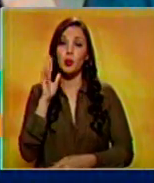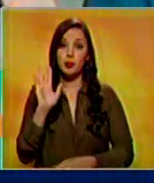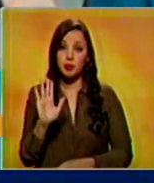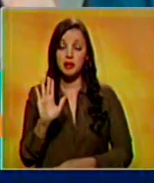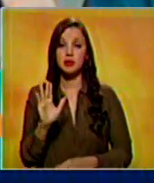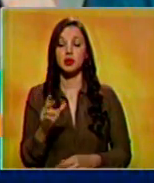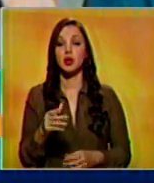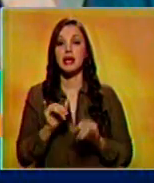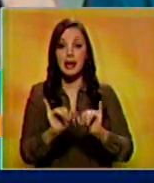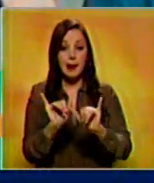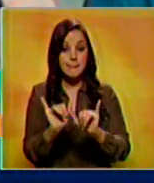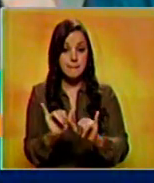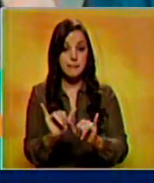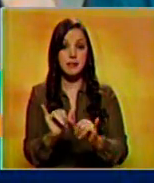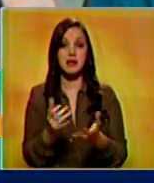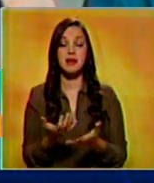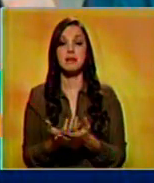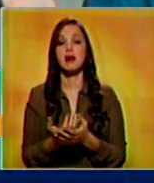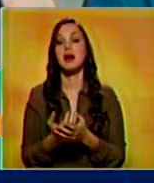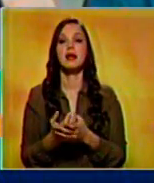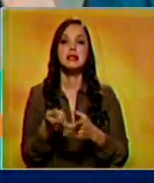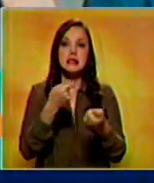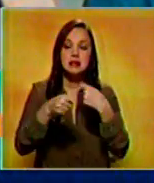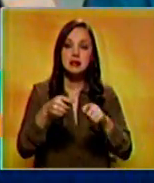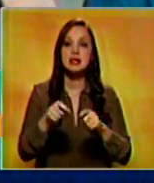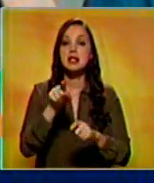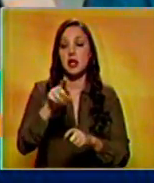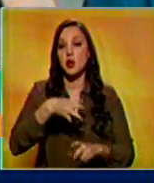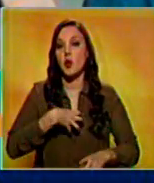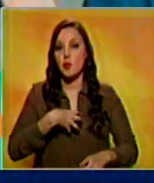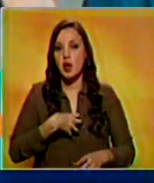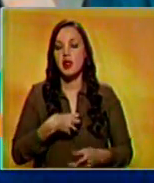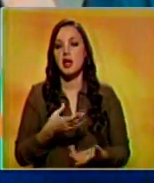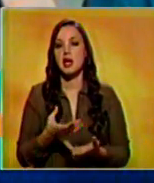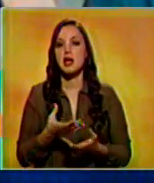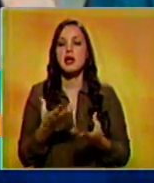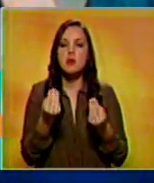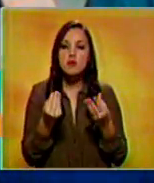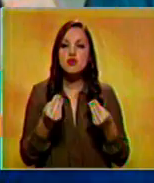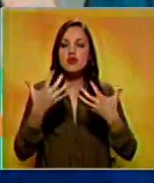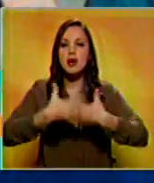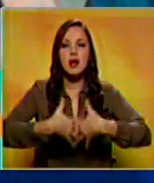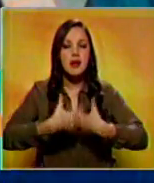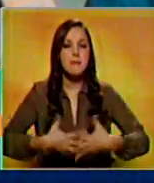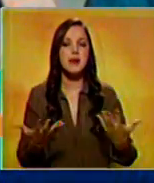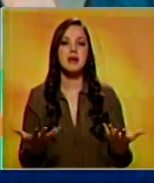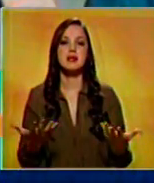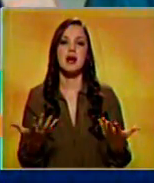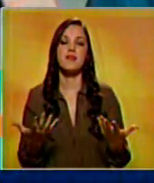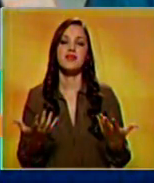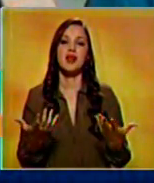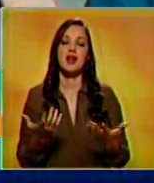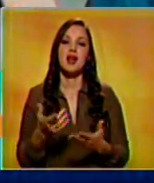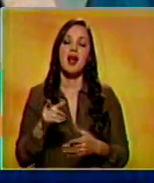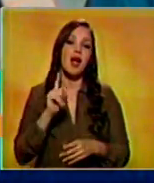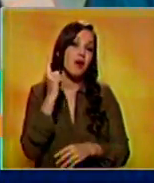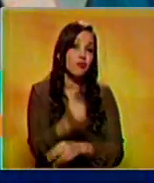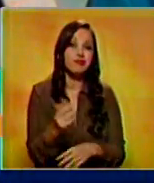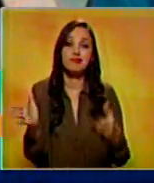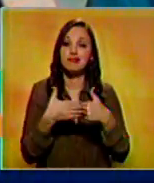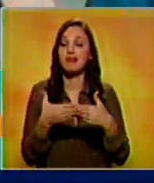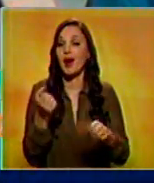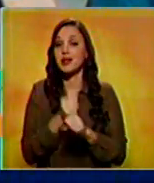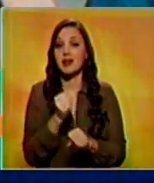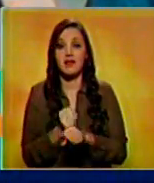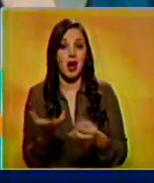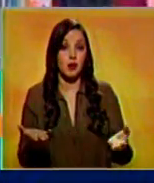propias finanzas, y ello puede hacer que en el mediano plazo muchas empresas se vean obligadas a cerrar sus